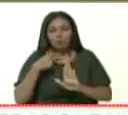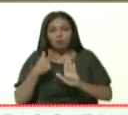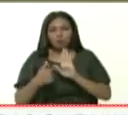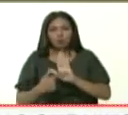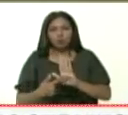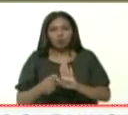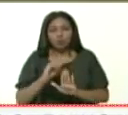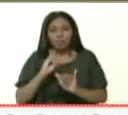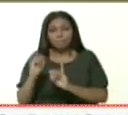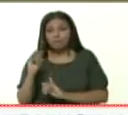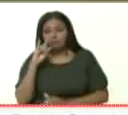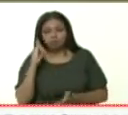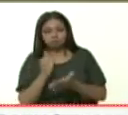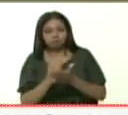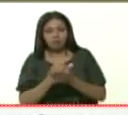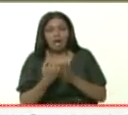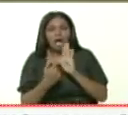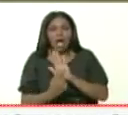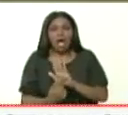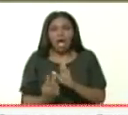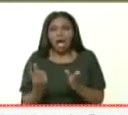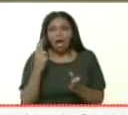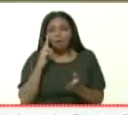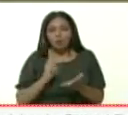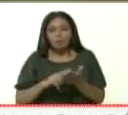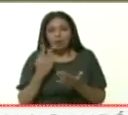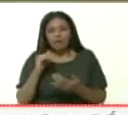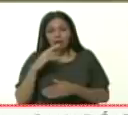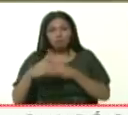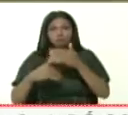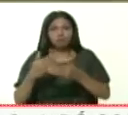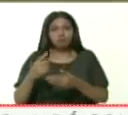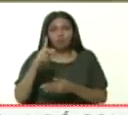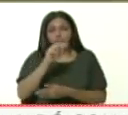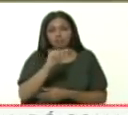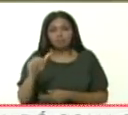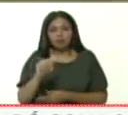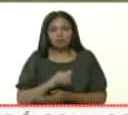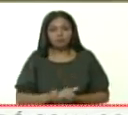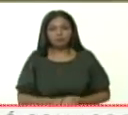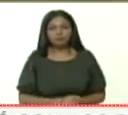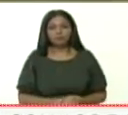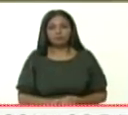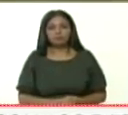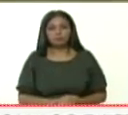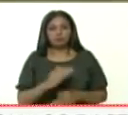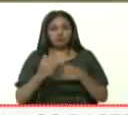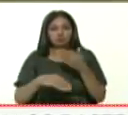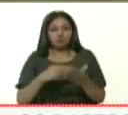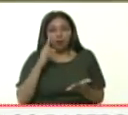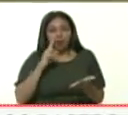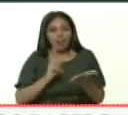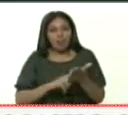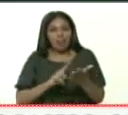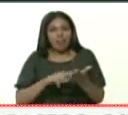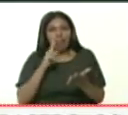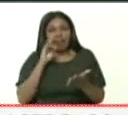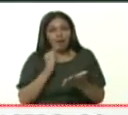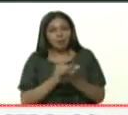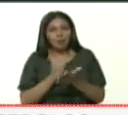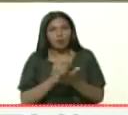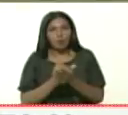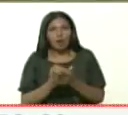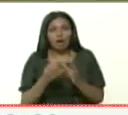Ustedes han sido testigos de cómo en el transcurso de una semana han salido las pruebas de